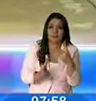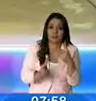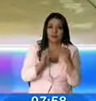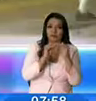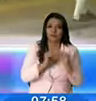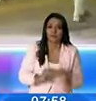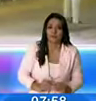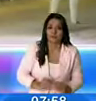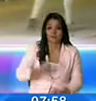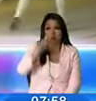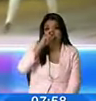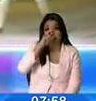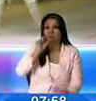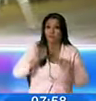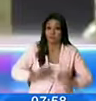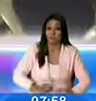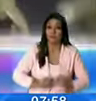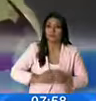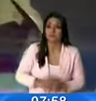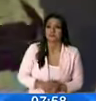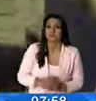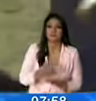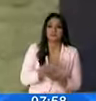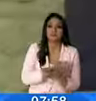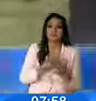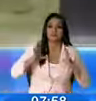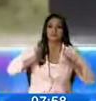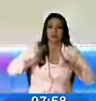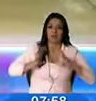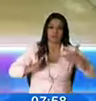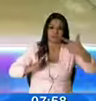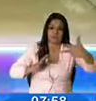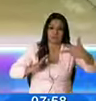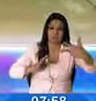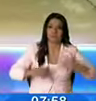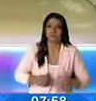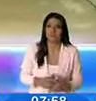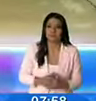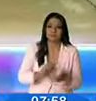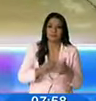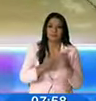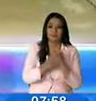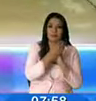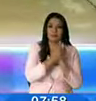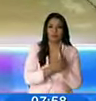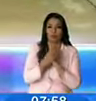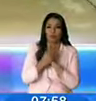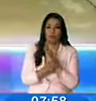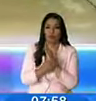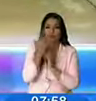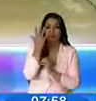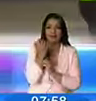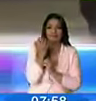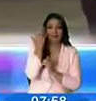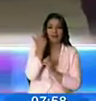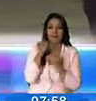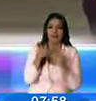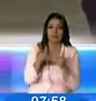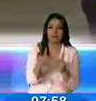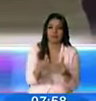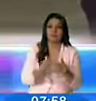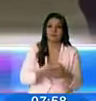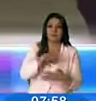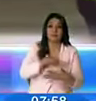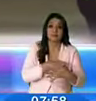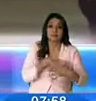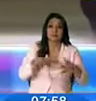carácter. Este vacacional se dictará en 3 modalidades. Cada módulo dura 15 días, son continuos. El horario es